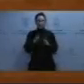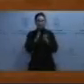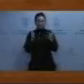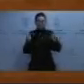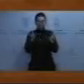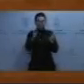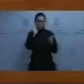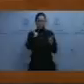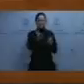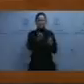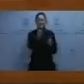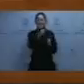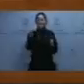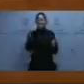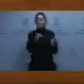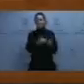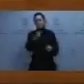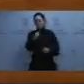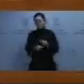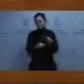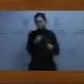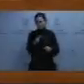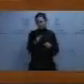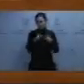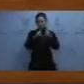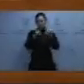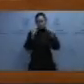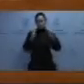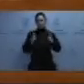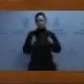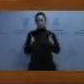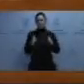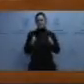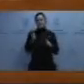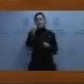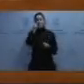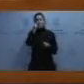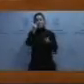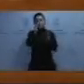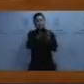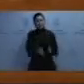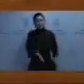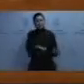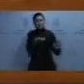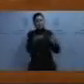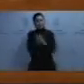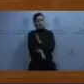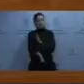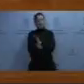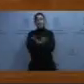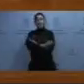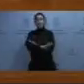casi 3.000 familias asturianas, Javier Fernández no ha dado ni una triste explicación.